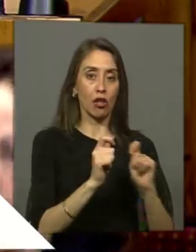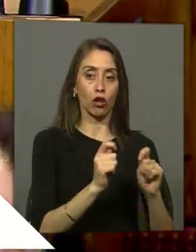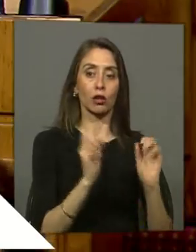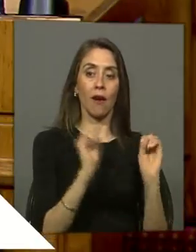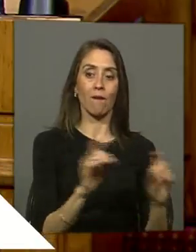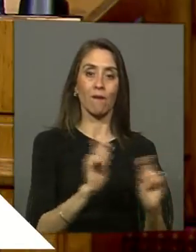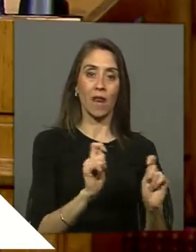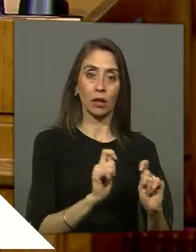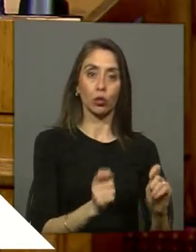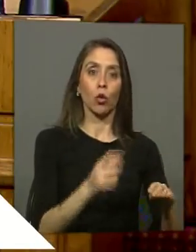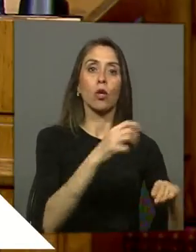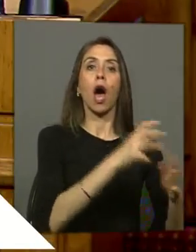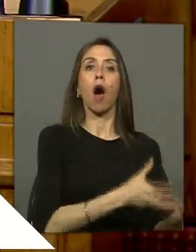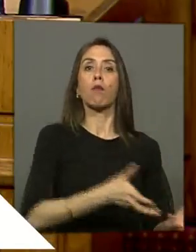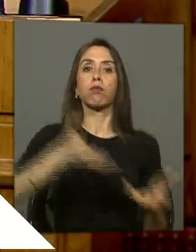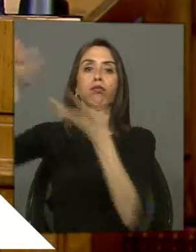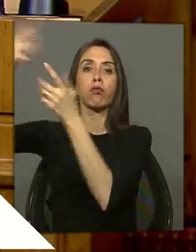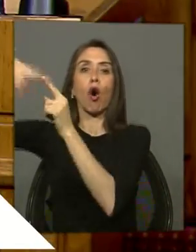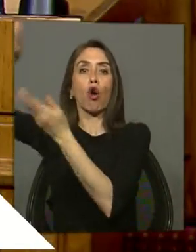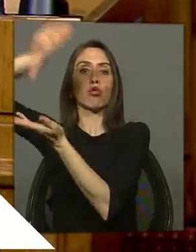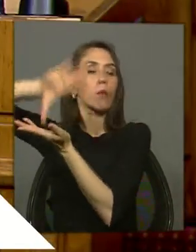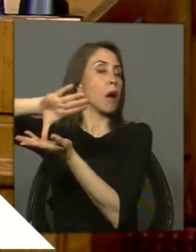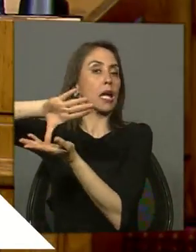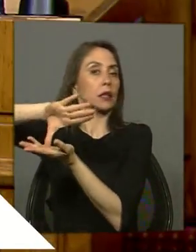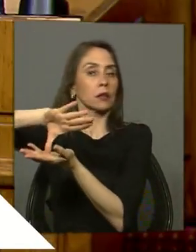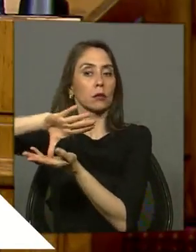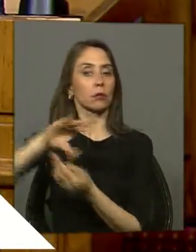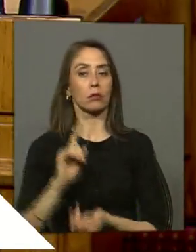residuos peligrosos sino